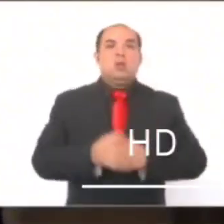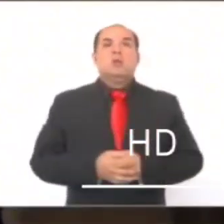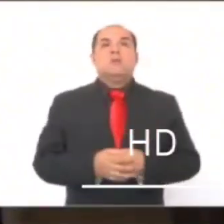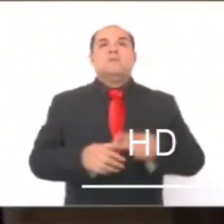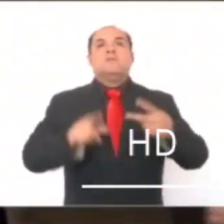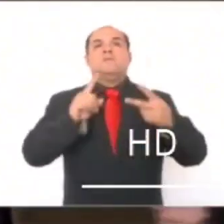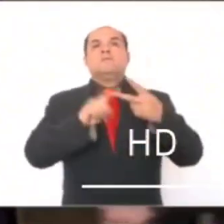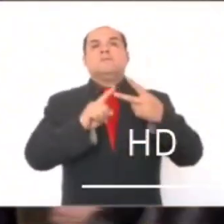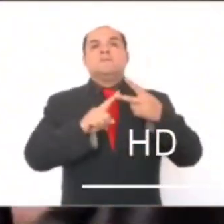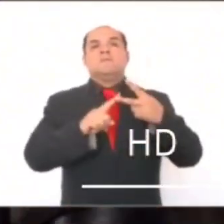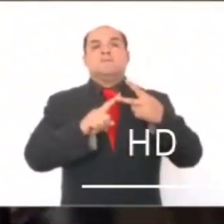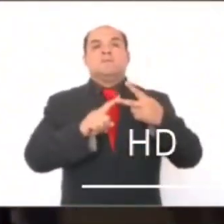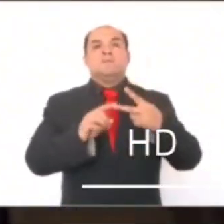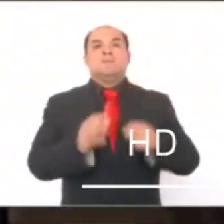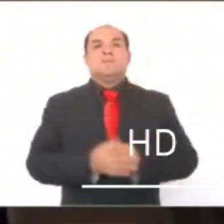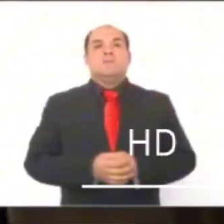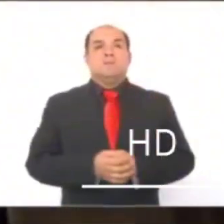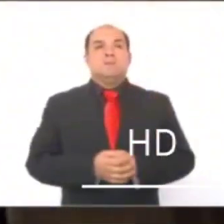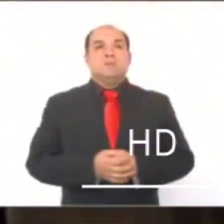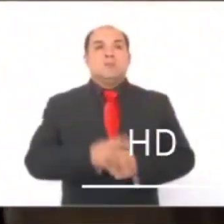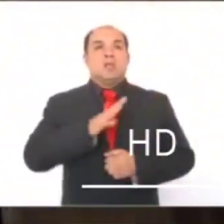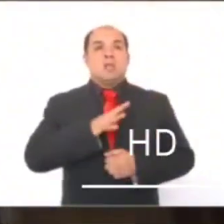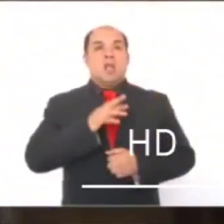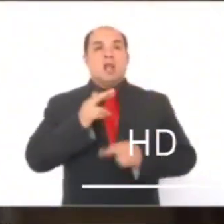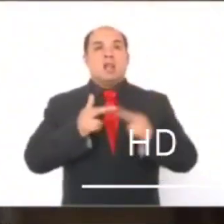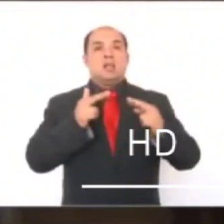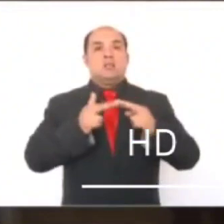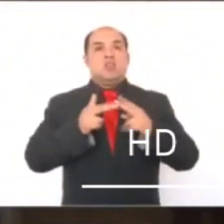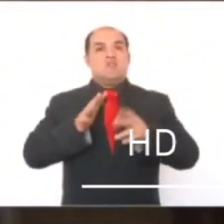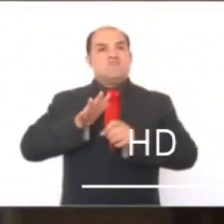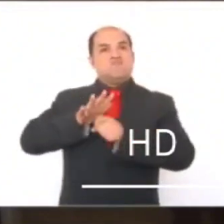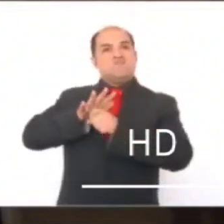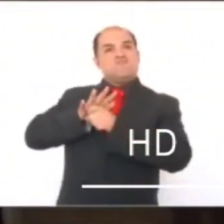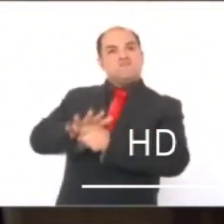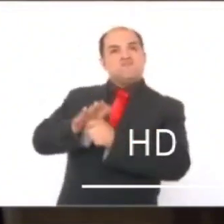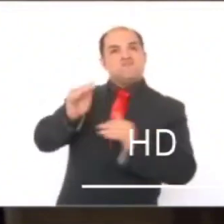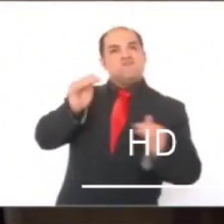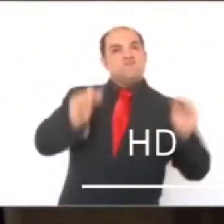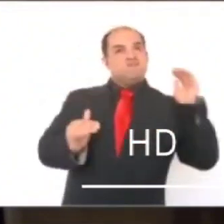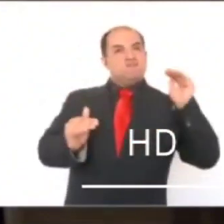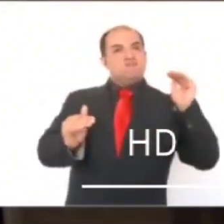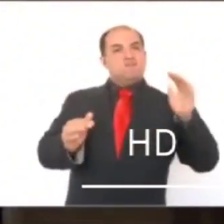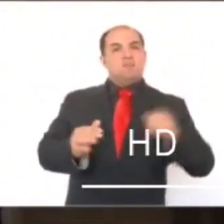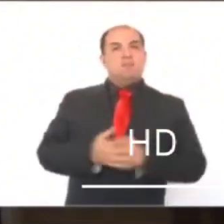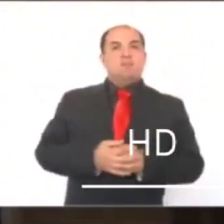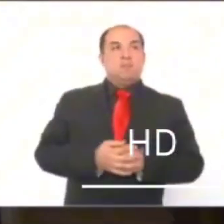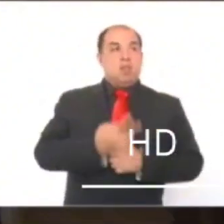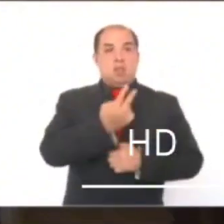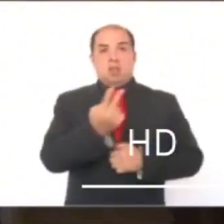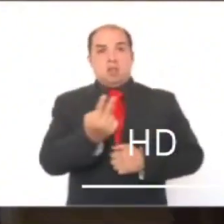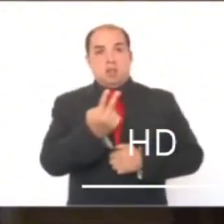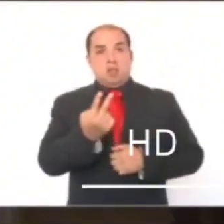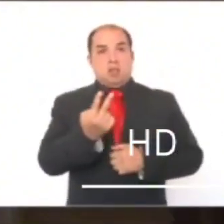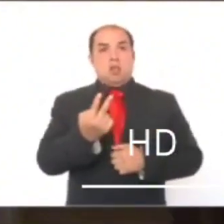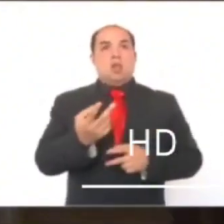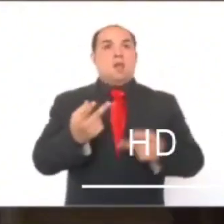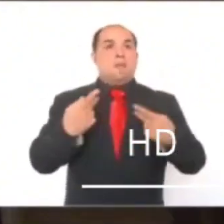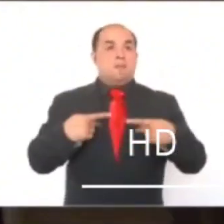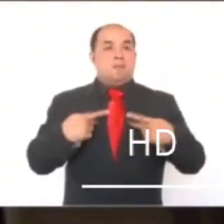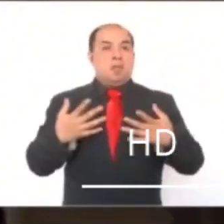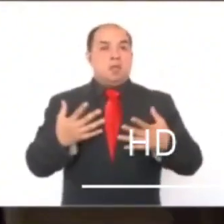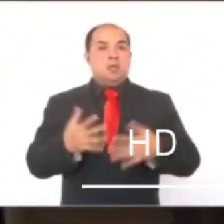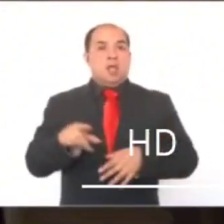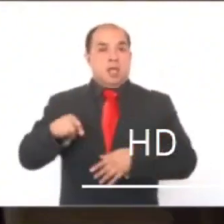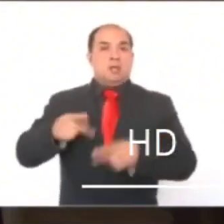la existencia de una relación de supra-subordinación o superioridad entre cualquier tipo de sujeto activo y